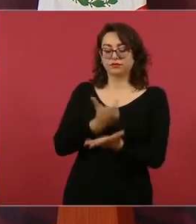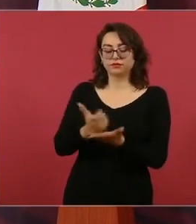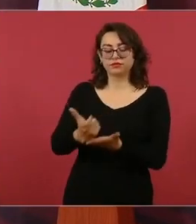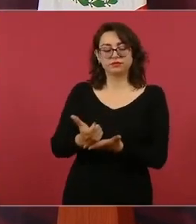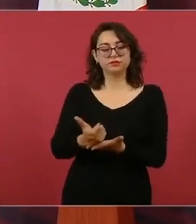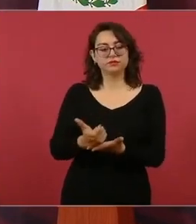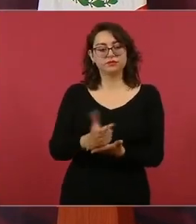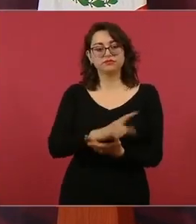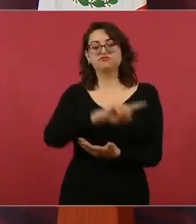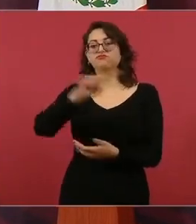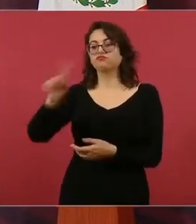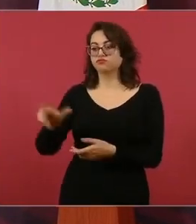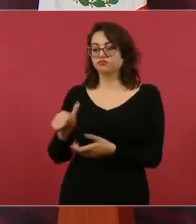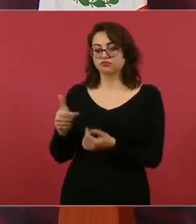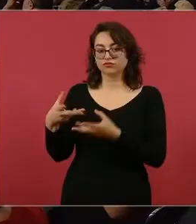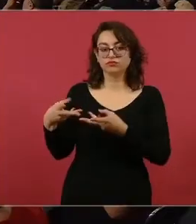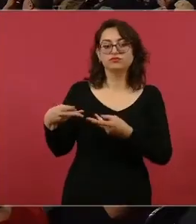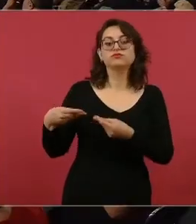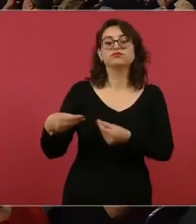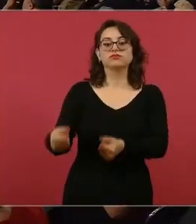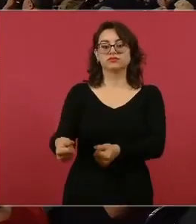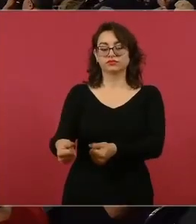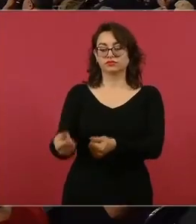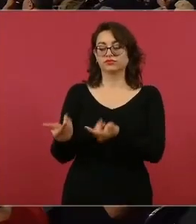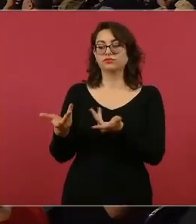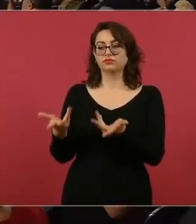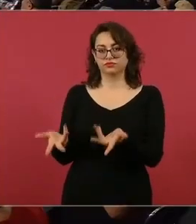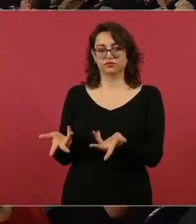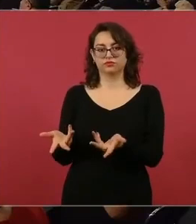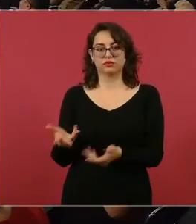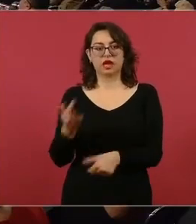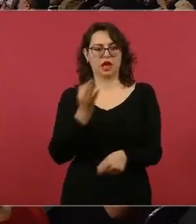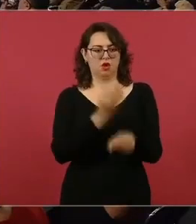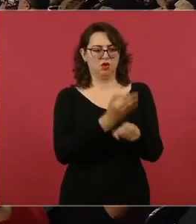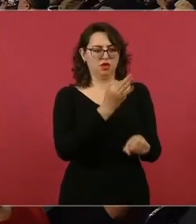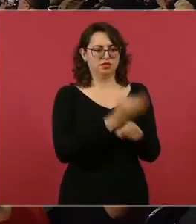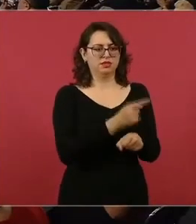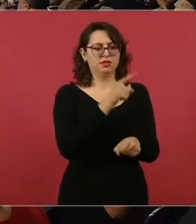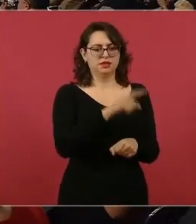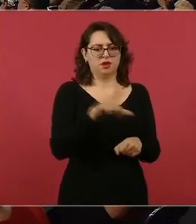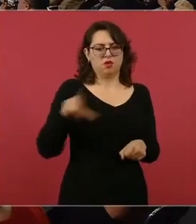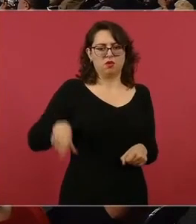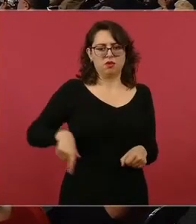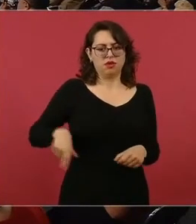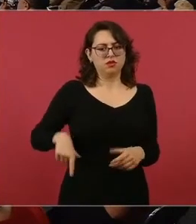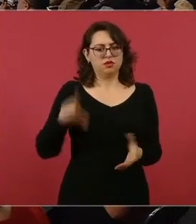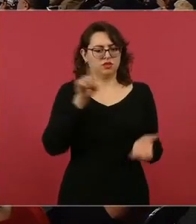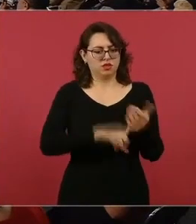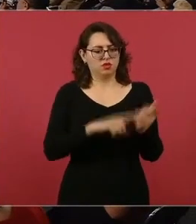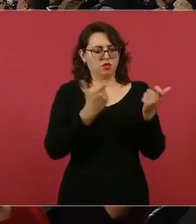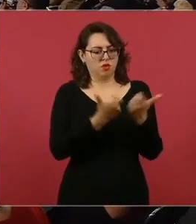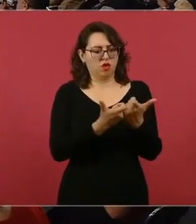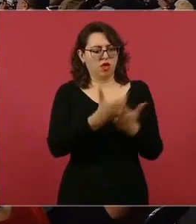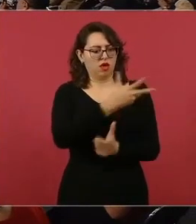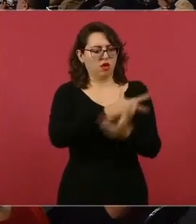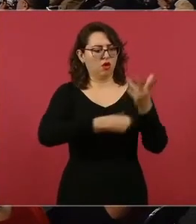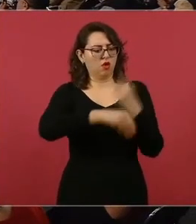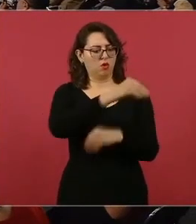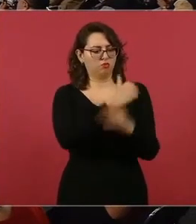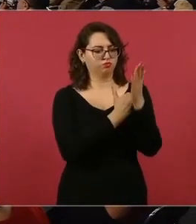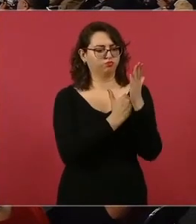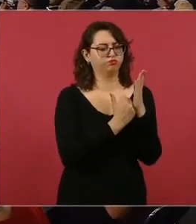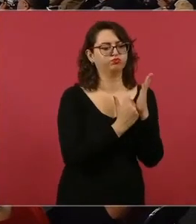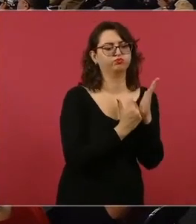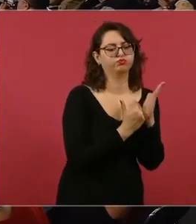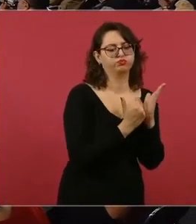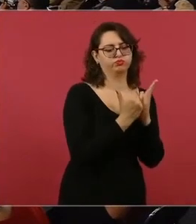Aún poco crecimiento por la pandemia, sin duda una mejor